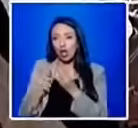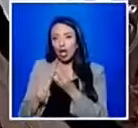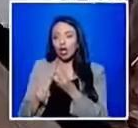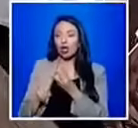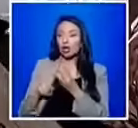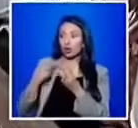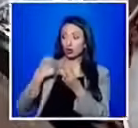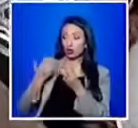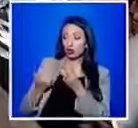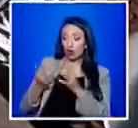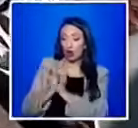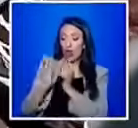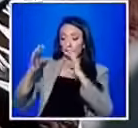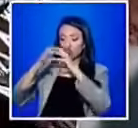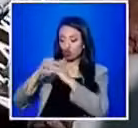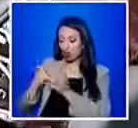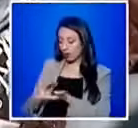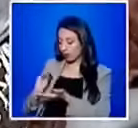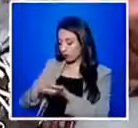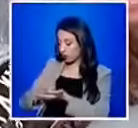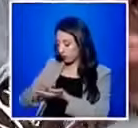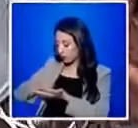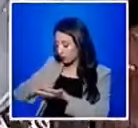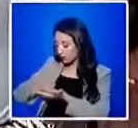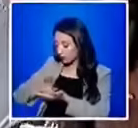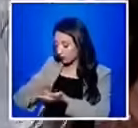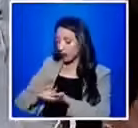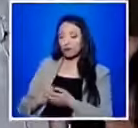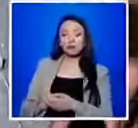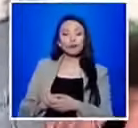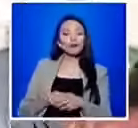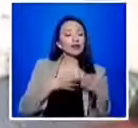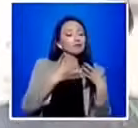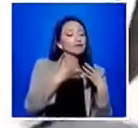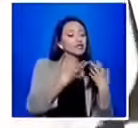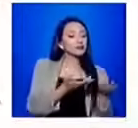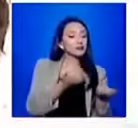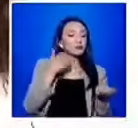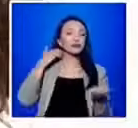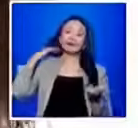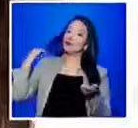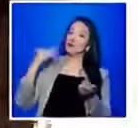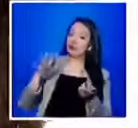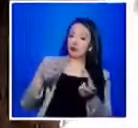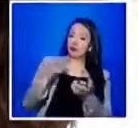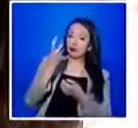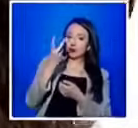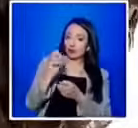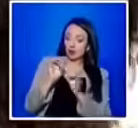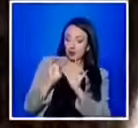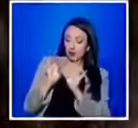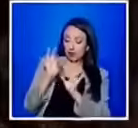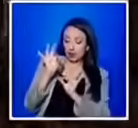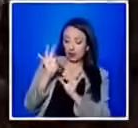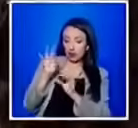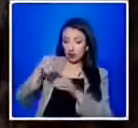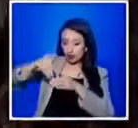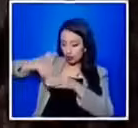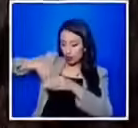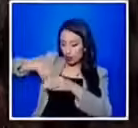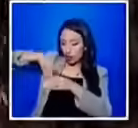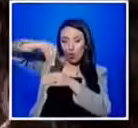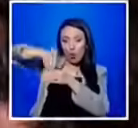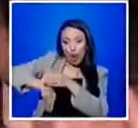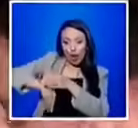momento? Lechuga. ¿Cómo lo has hecho? Mira, la colocaste, explícanos. Bueno, se toma más o menos 20 centímetros y se hace un